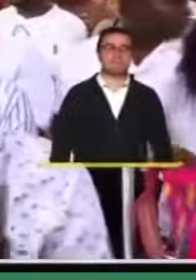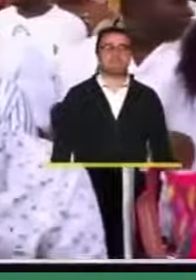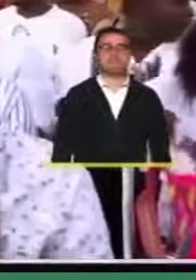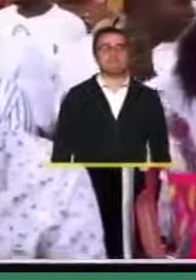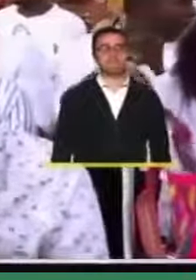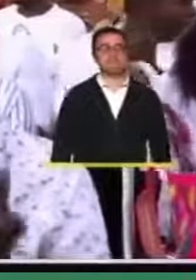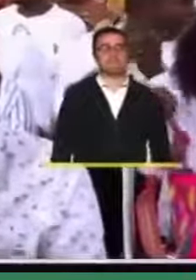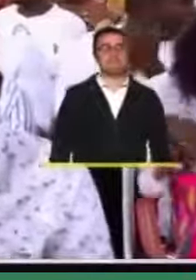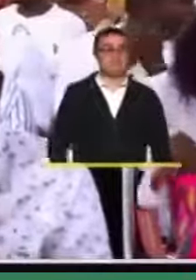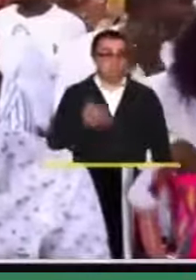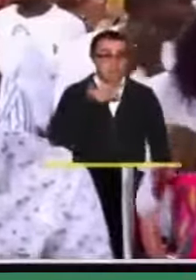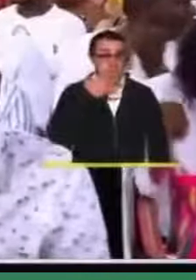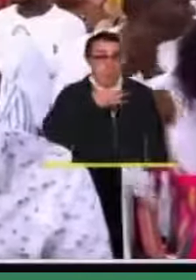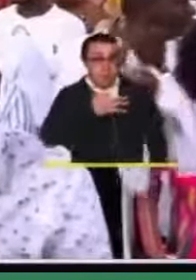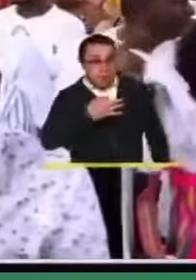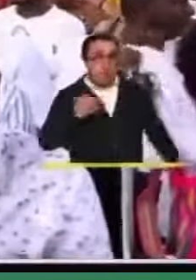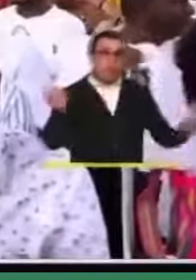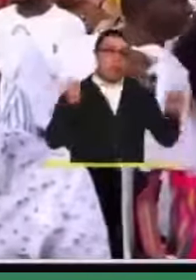¿Es así o no es así?